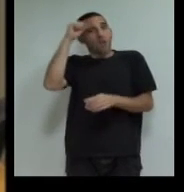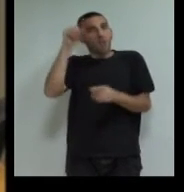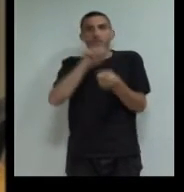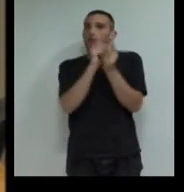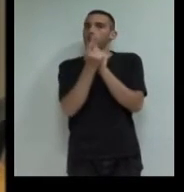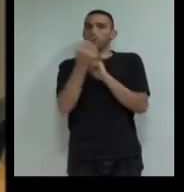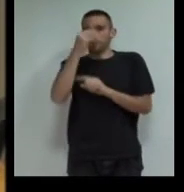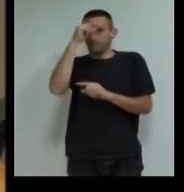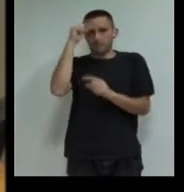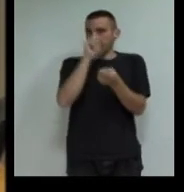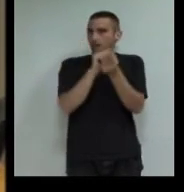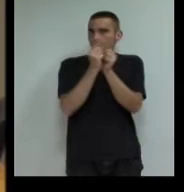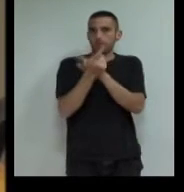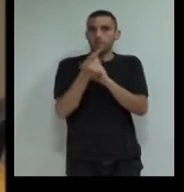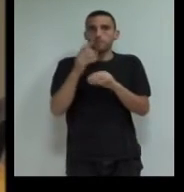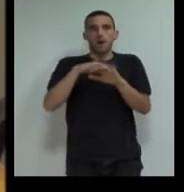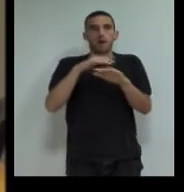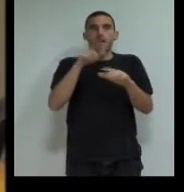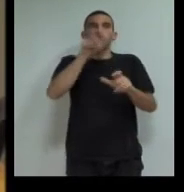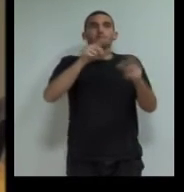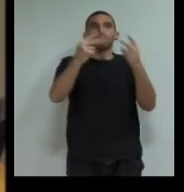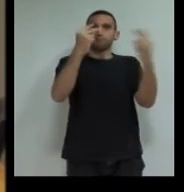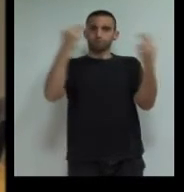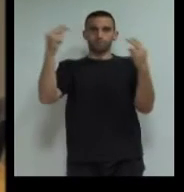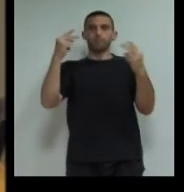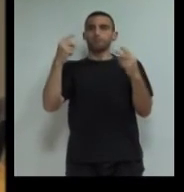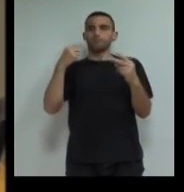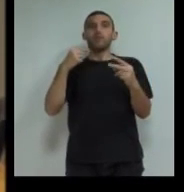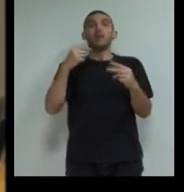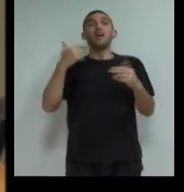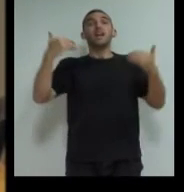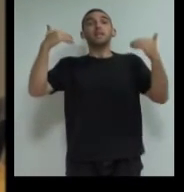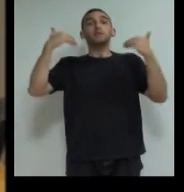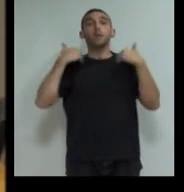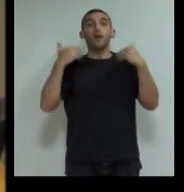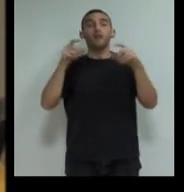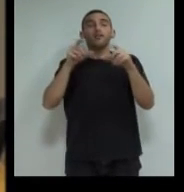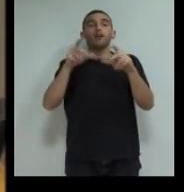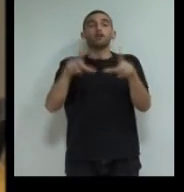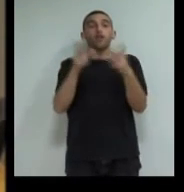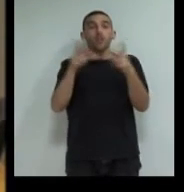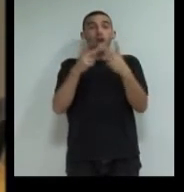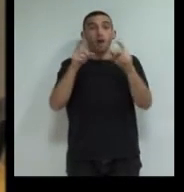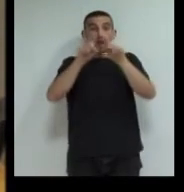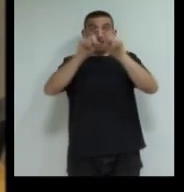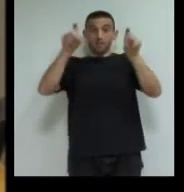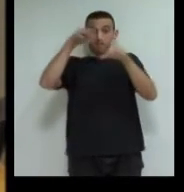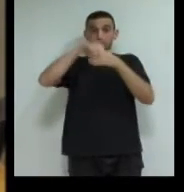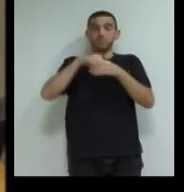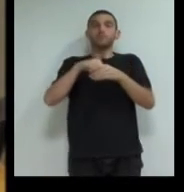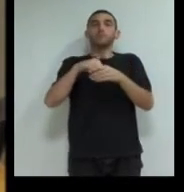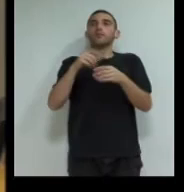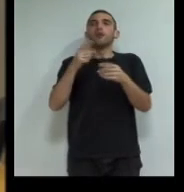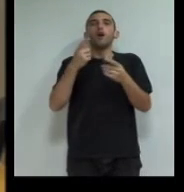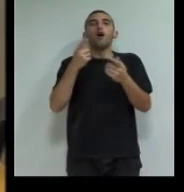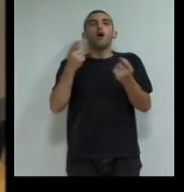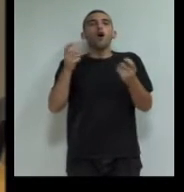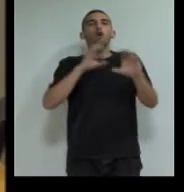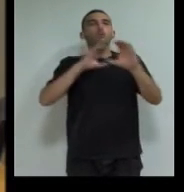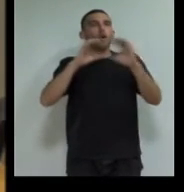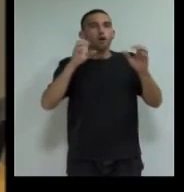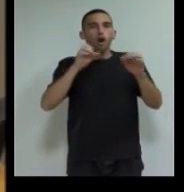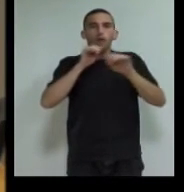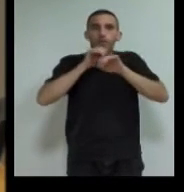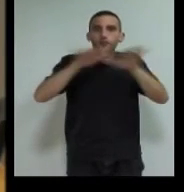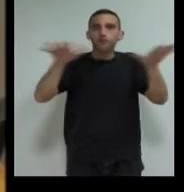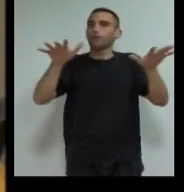entramos a valorar eso. La responsabilidad social corporativa hoy por hoy no se está comunicando convenientemente. Quiero decir que no se está